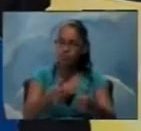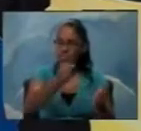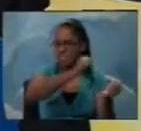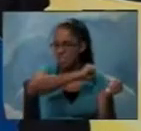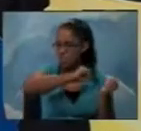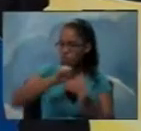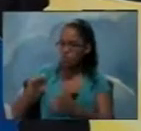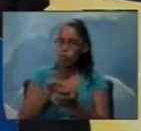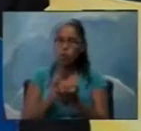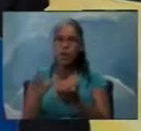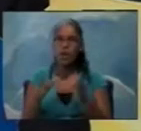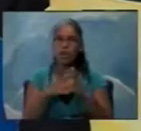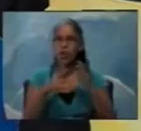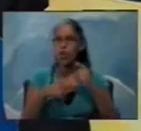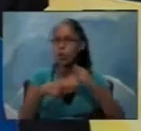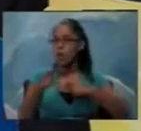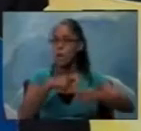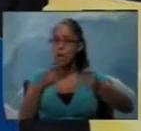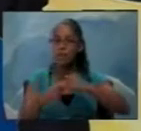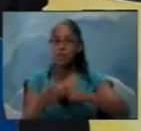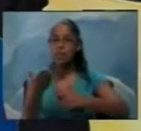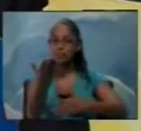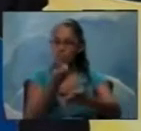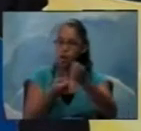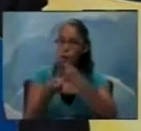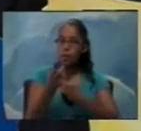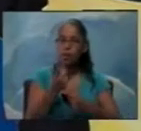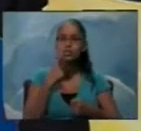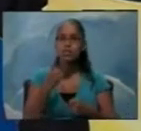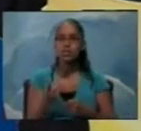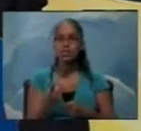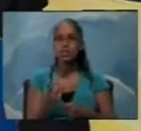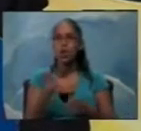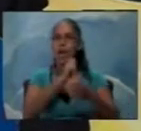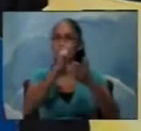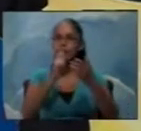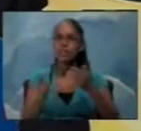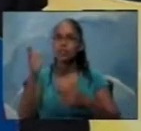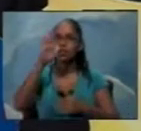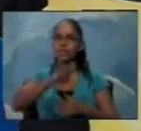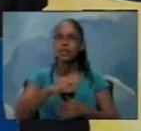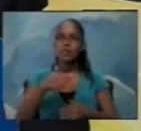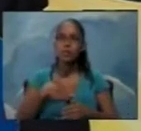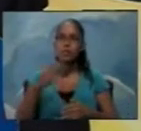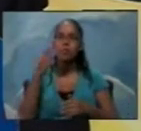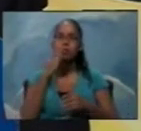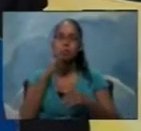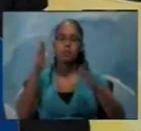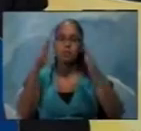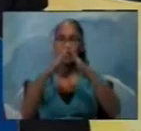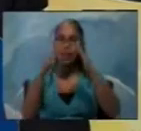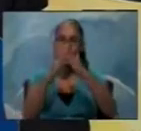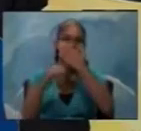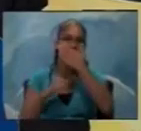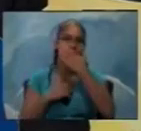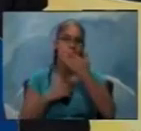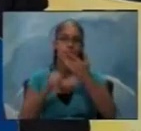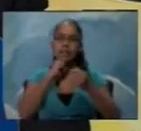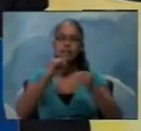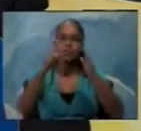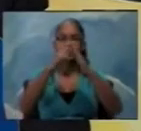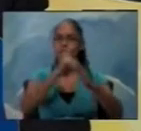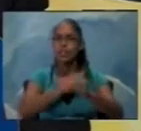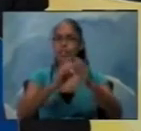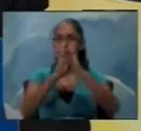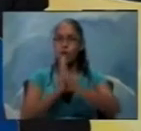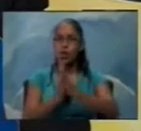los que vendían y compraban en él, diciéndole, escrito está, mi casa es casa de oración, mas vosotros